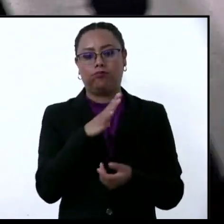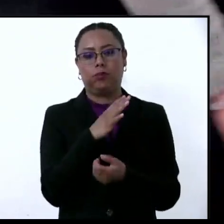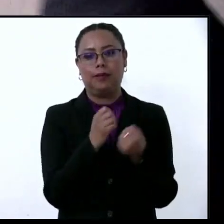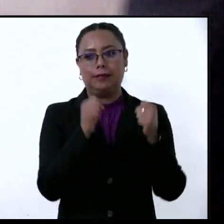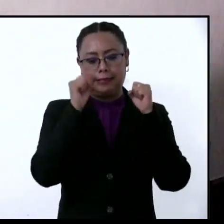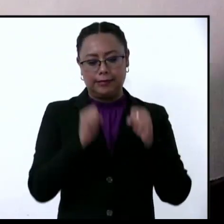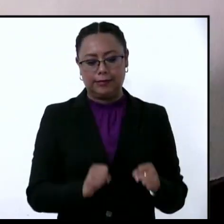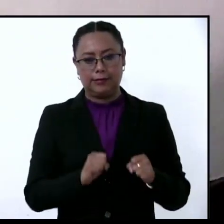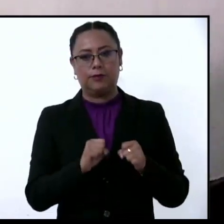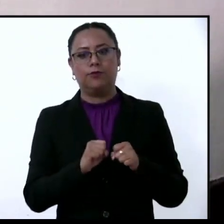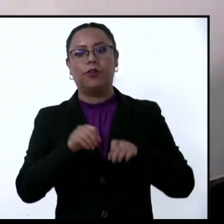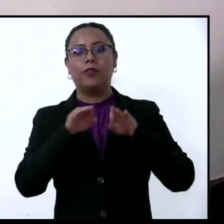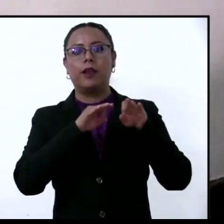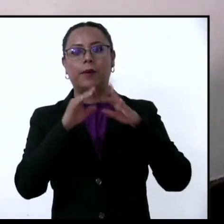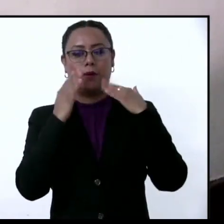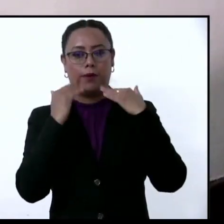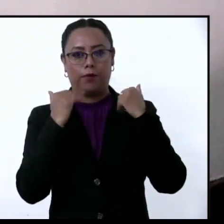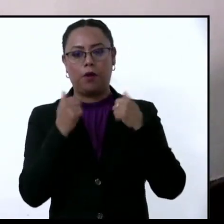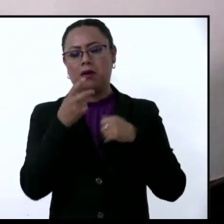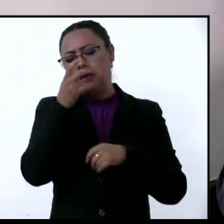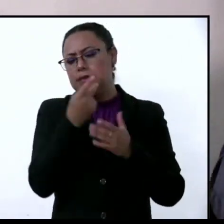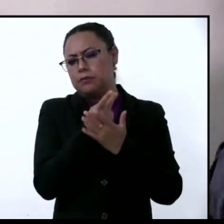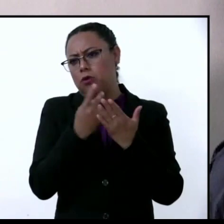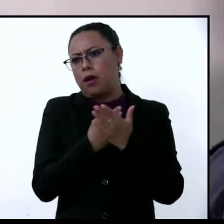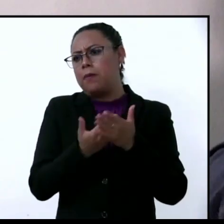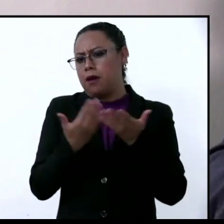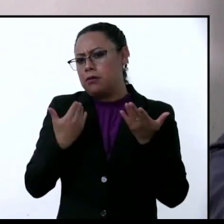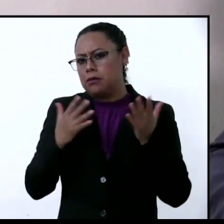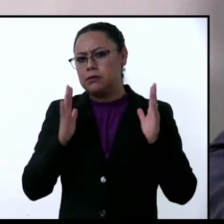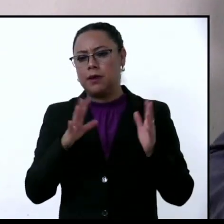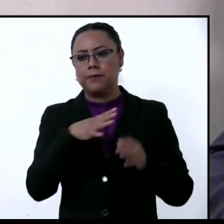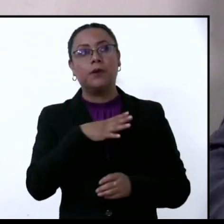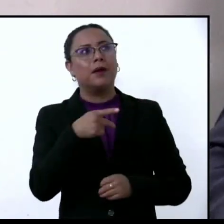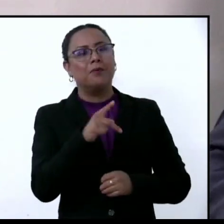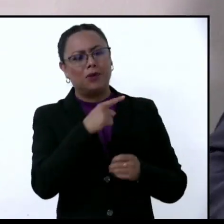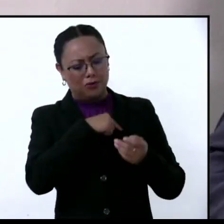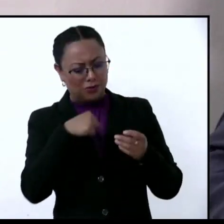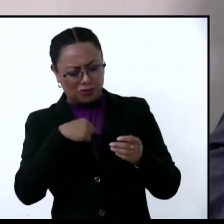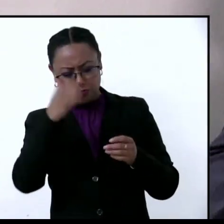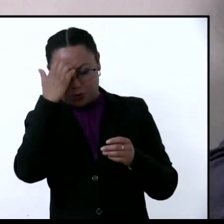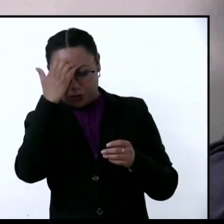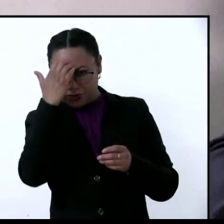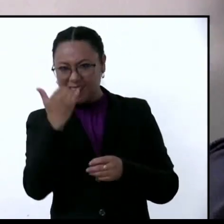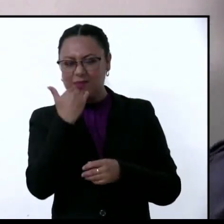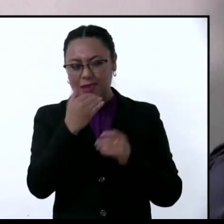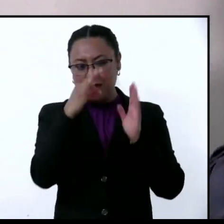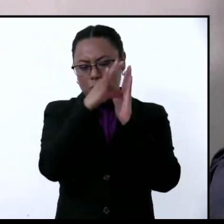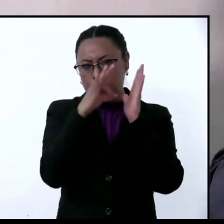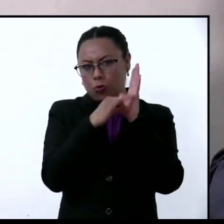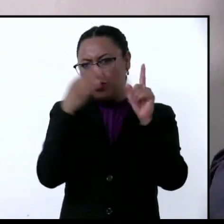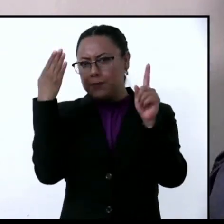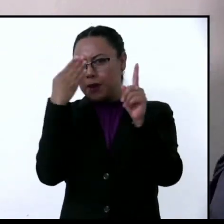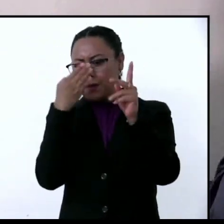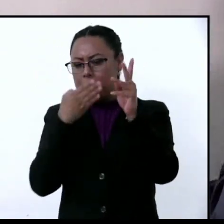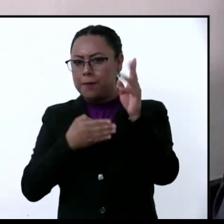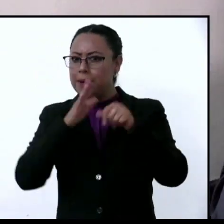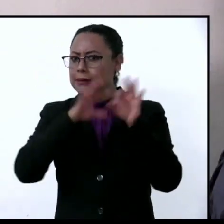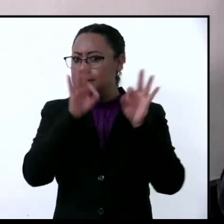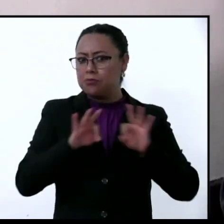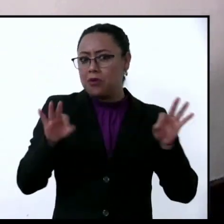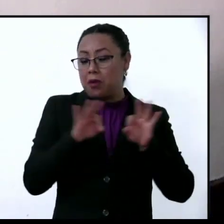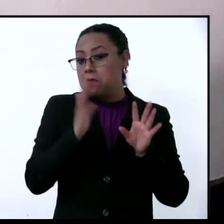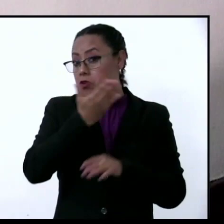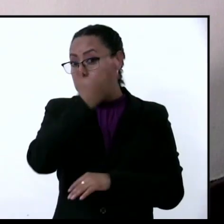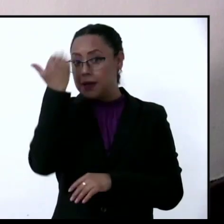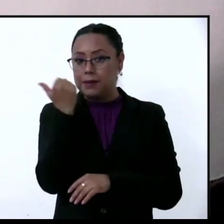que estaba, pero realmente no sabíamos muy bien cuáles eran sus ejes, sus alcances, y creo que